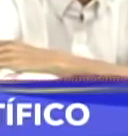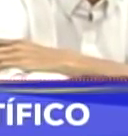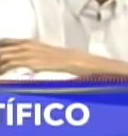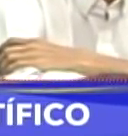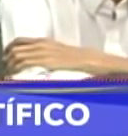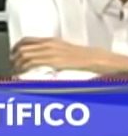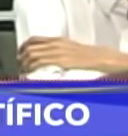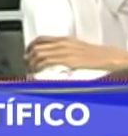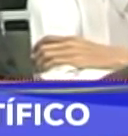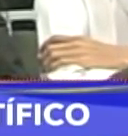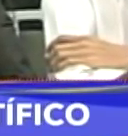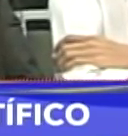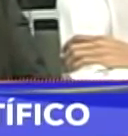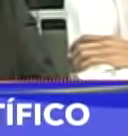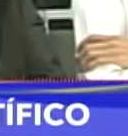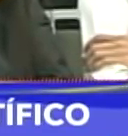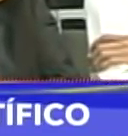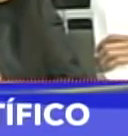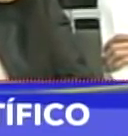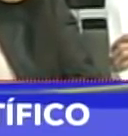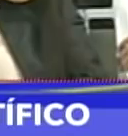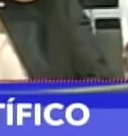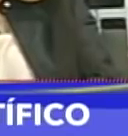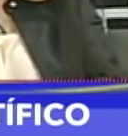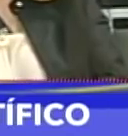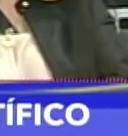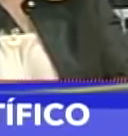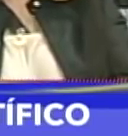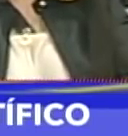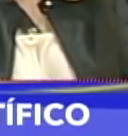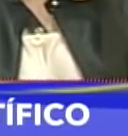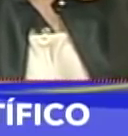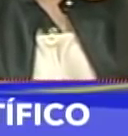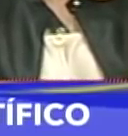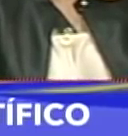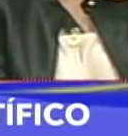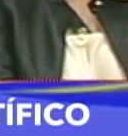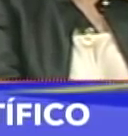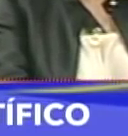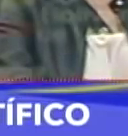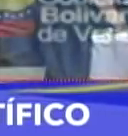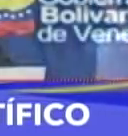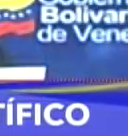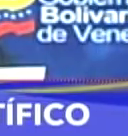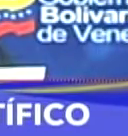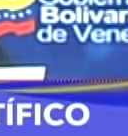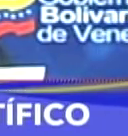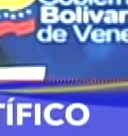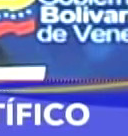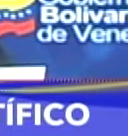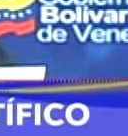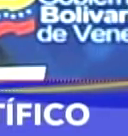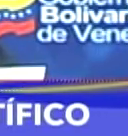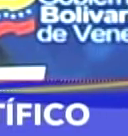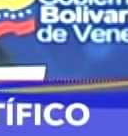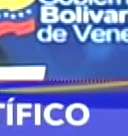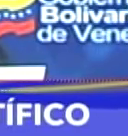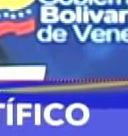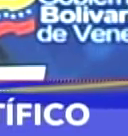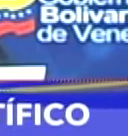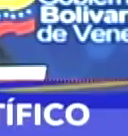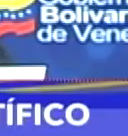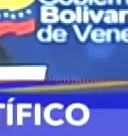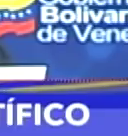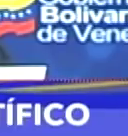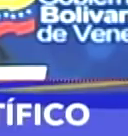que ustedes estén aquí en el Palacio Presidencial de Miraflores en este acto tan